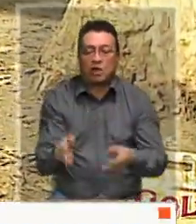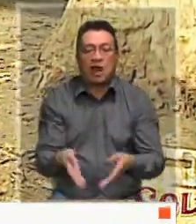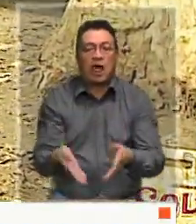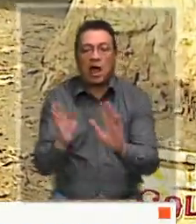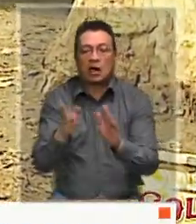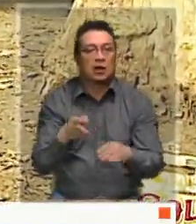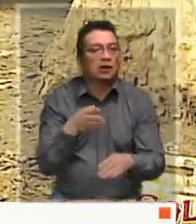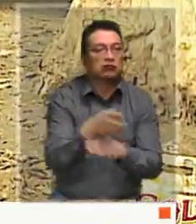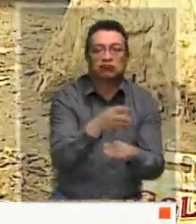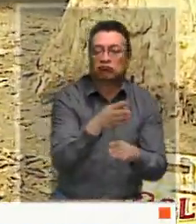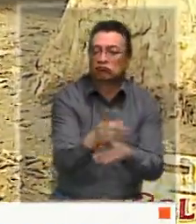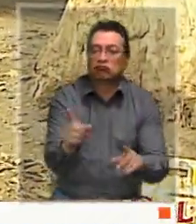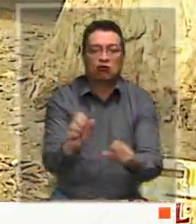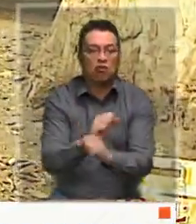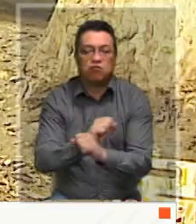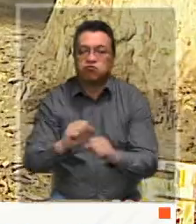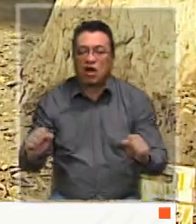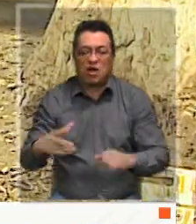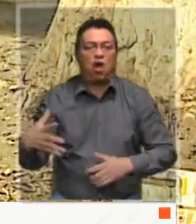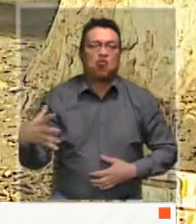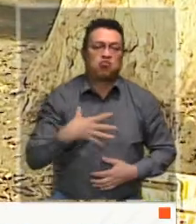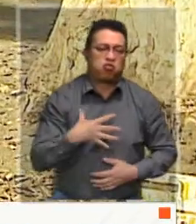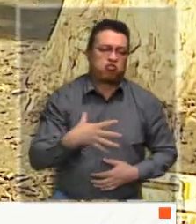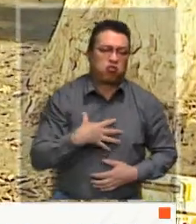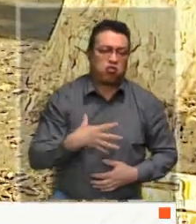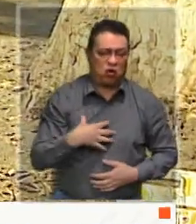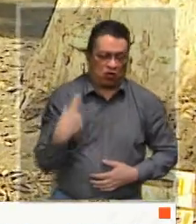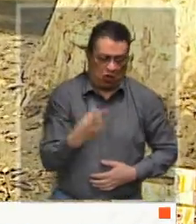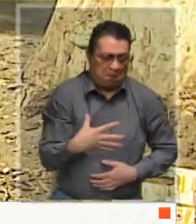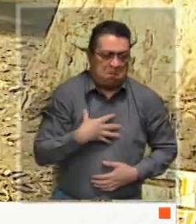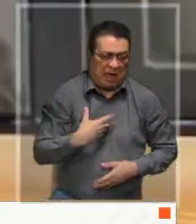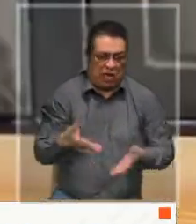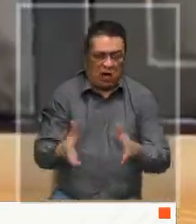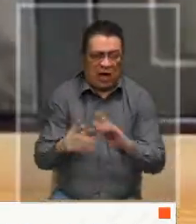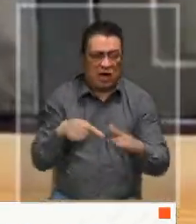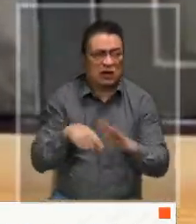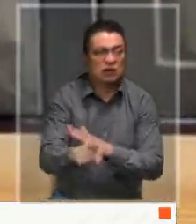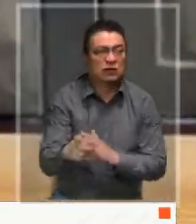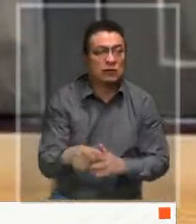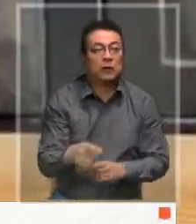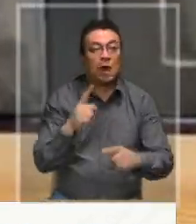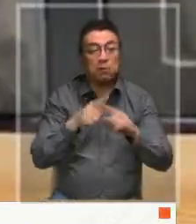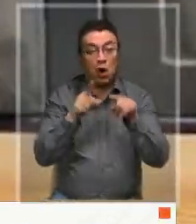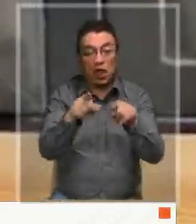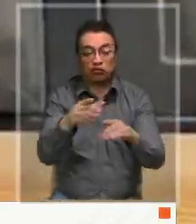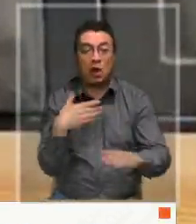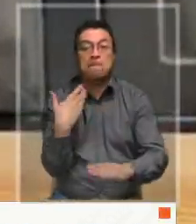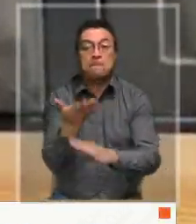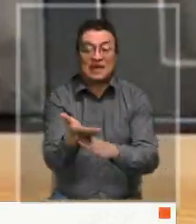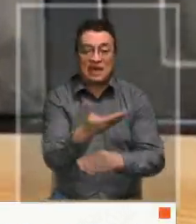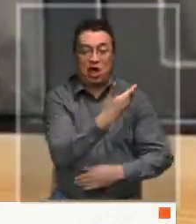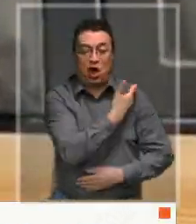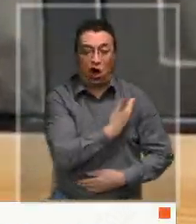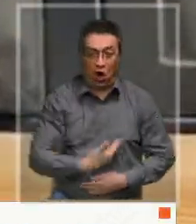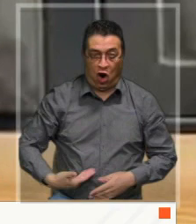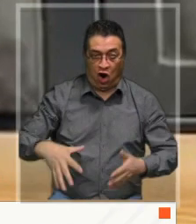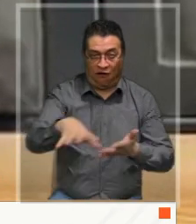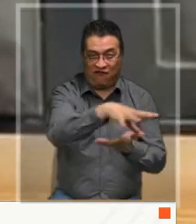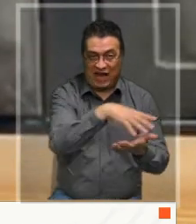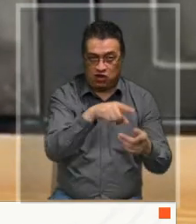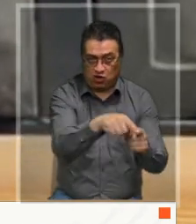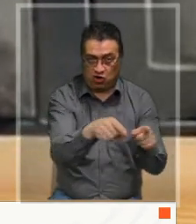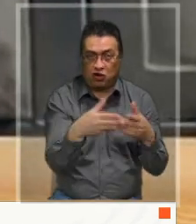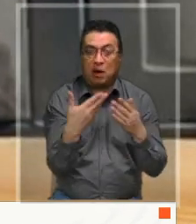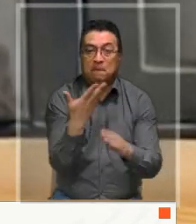calles. Estamos asustados, nos da miedo salir a la calle. Por eso que demandamos al gobierno que el plan